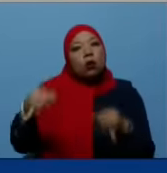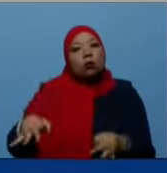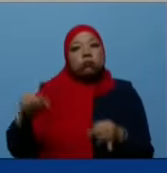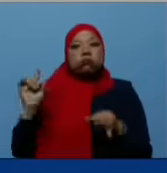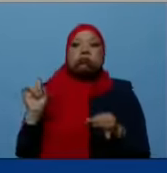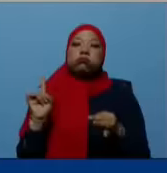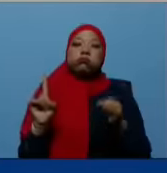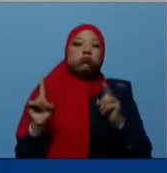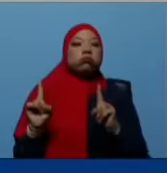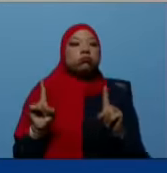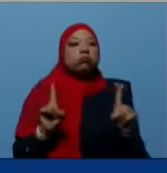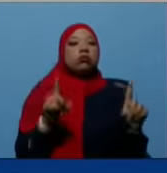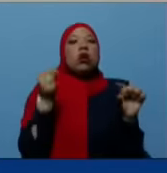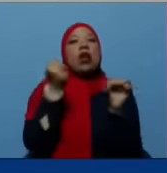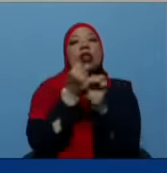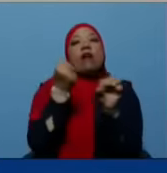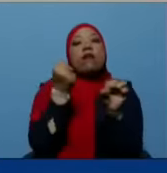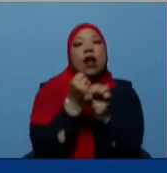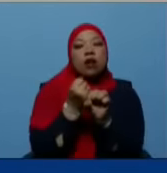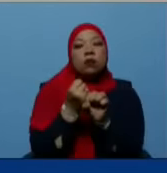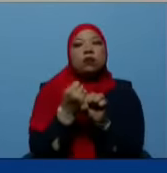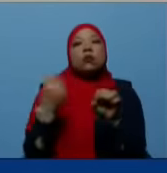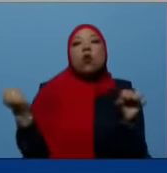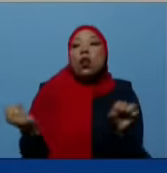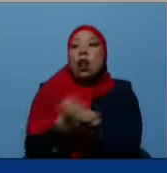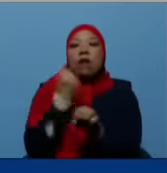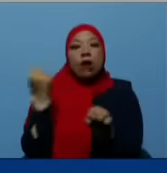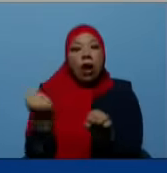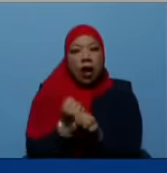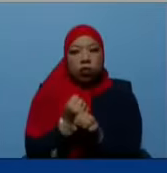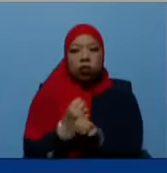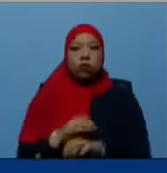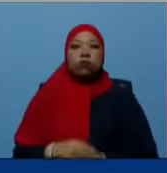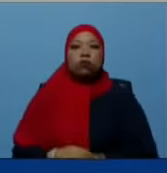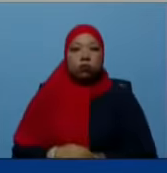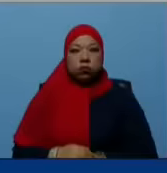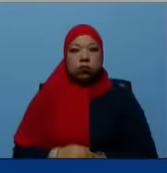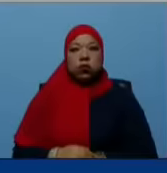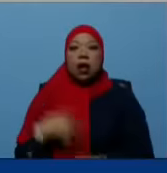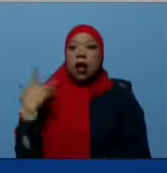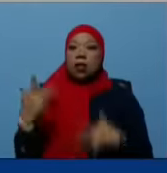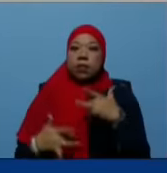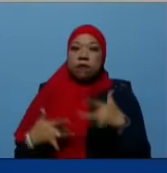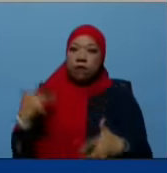caminando, trabajando, laborando, activado.